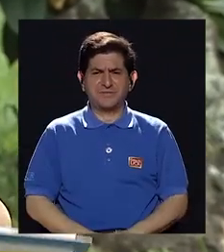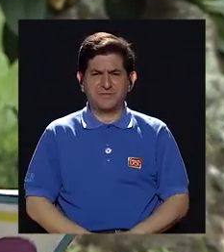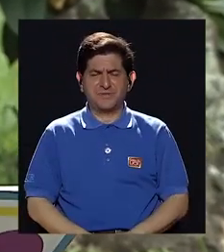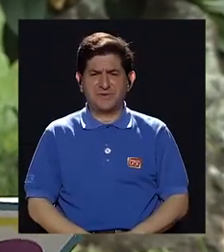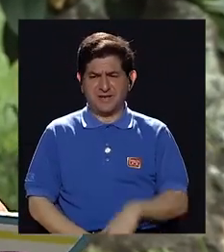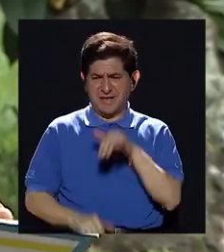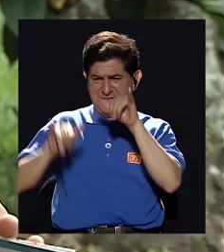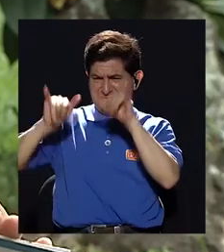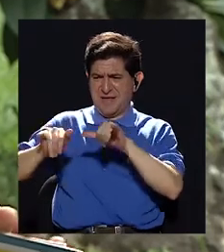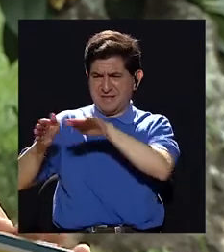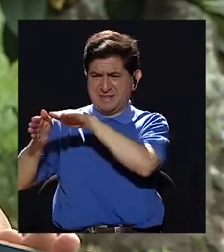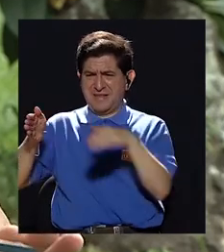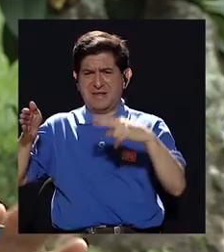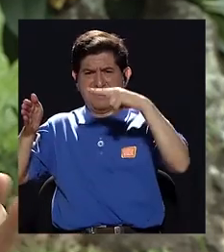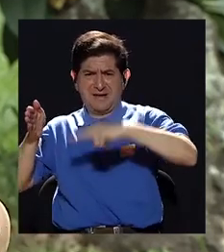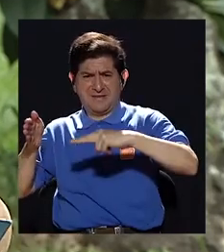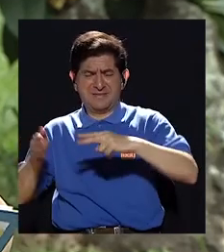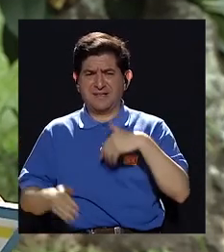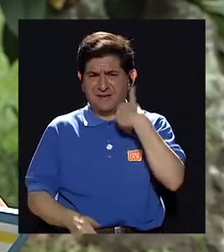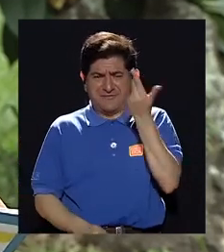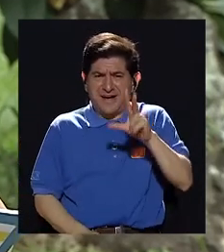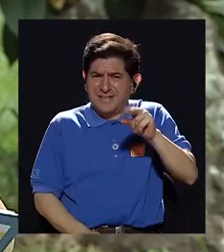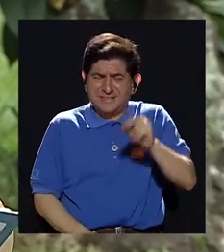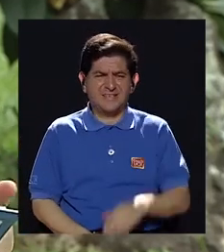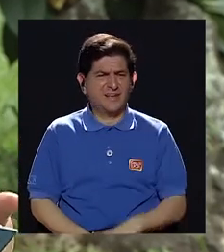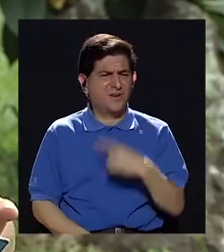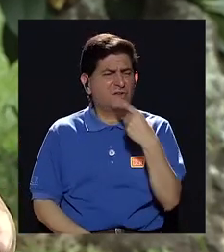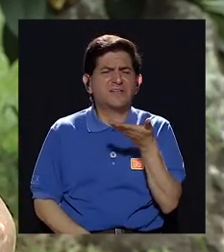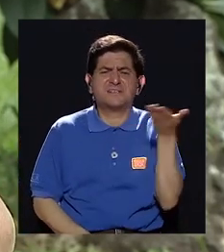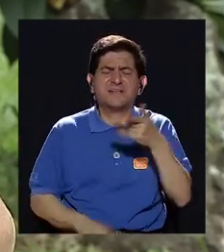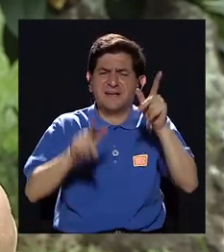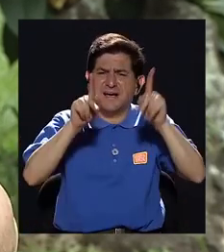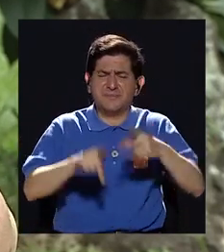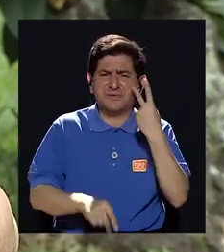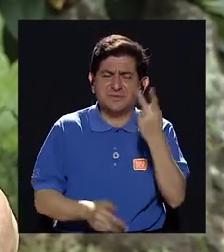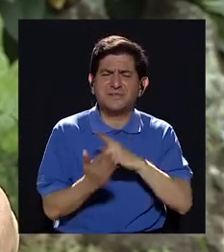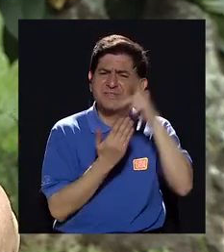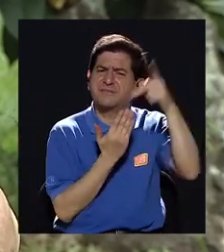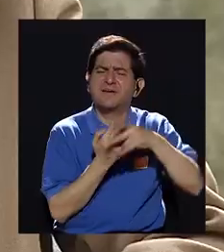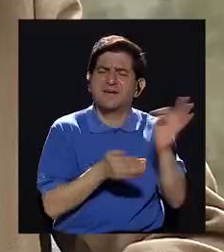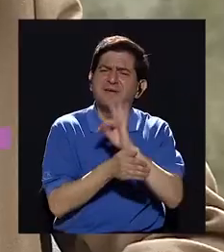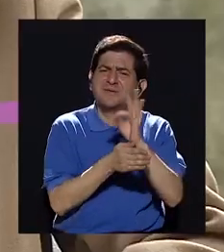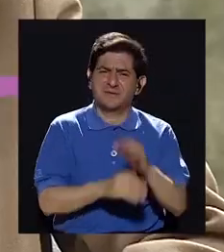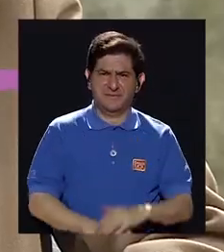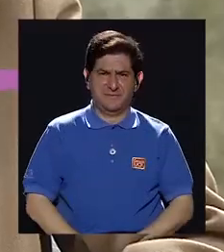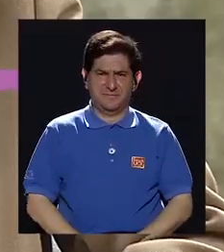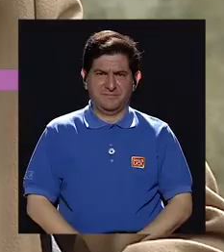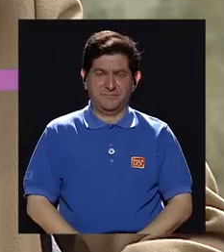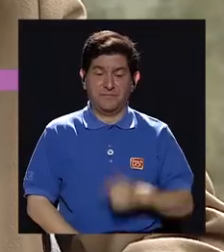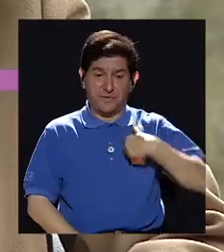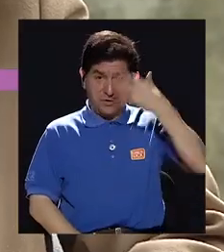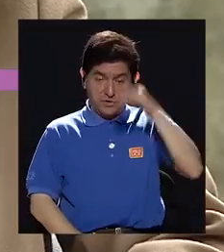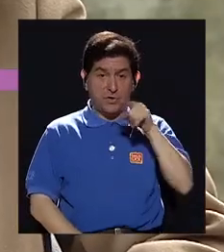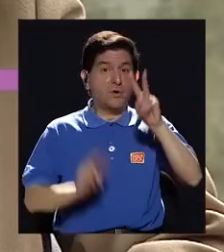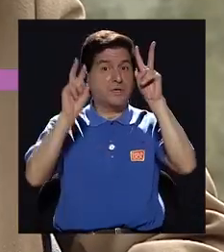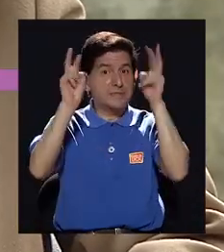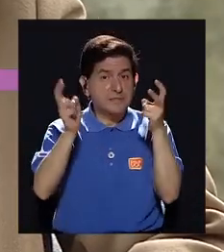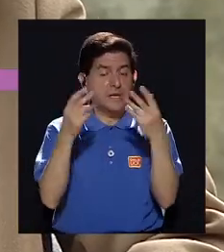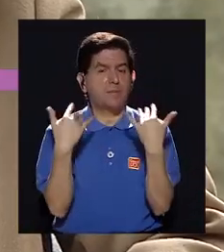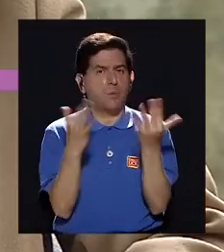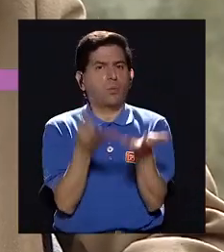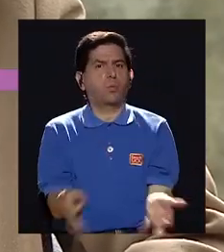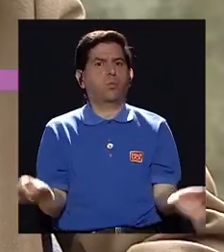encamado no debe ser fácil. No. ¿Qué podemos conversar y qué le podemos decir a nuestros televidentes al respecto? Claro, yo creo que has tocado un